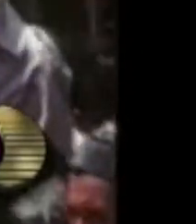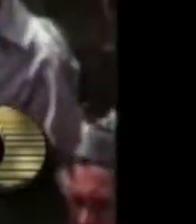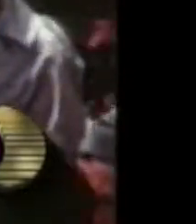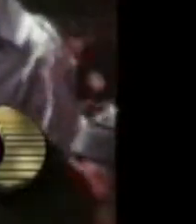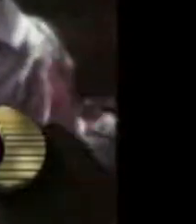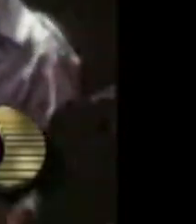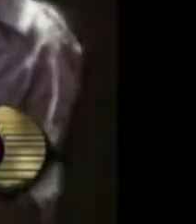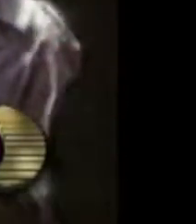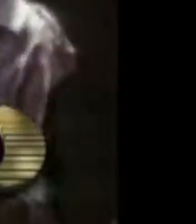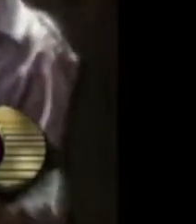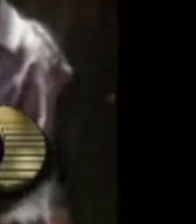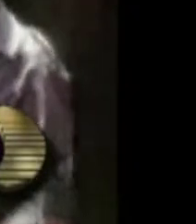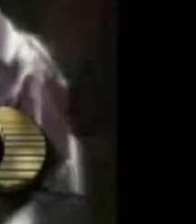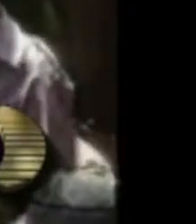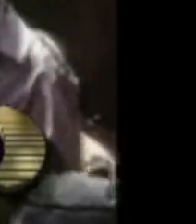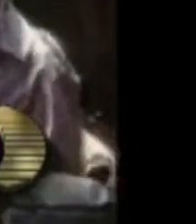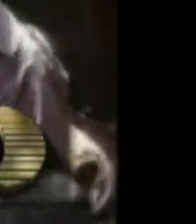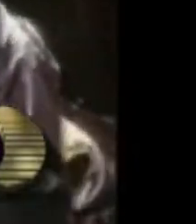José.